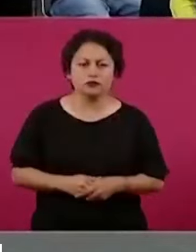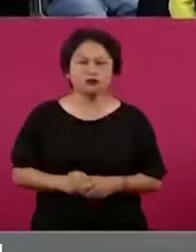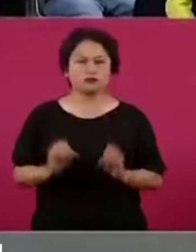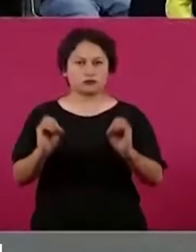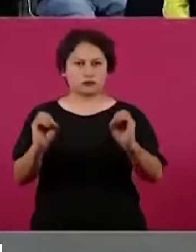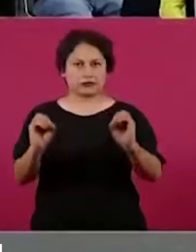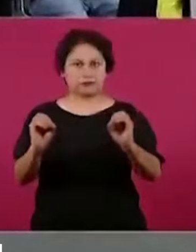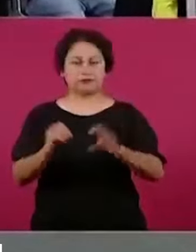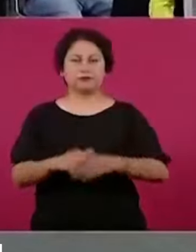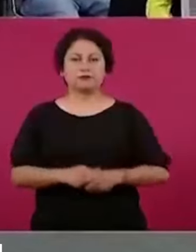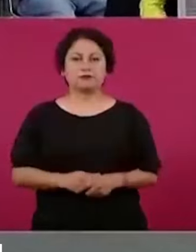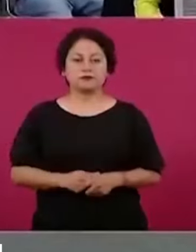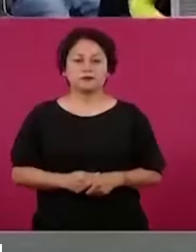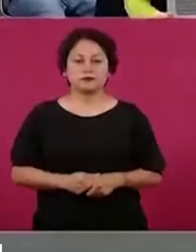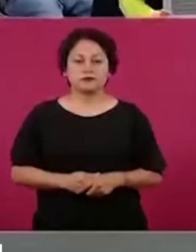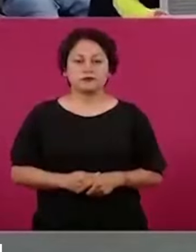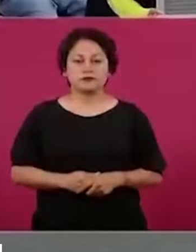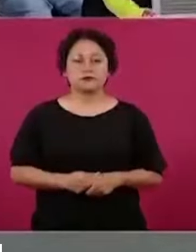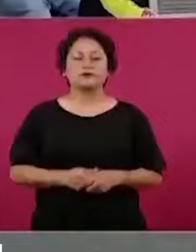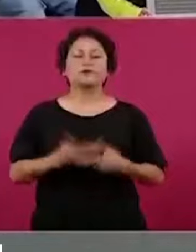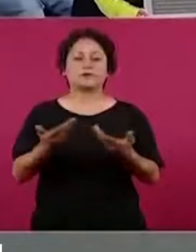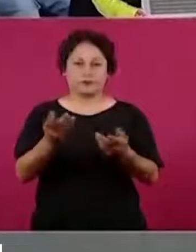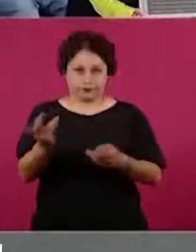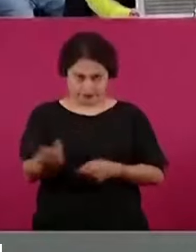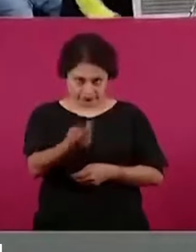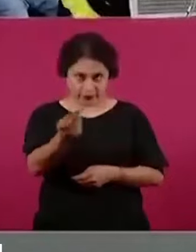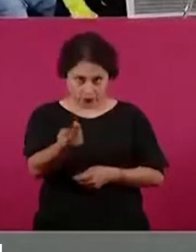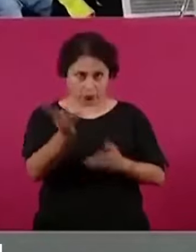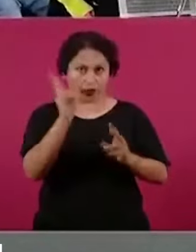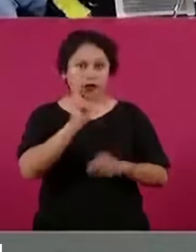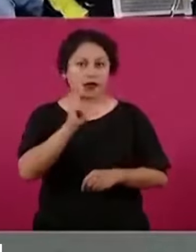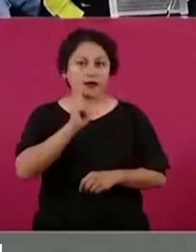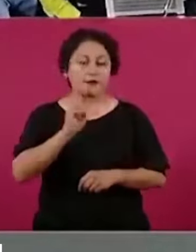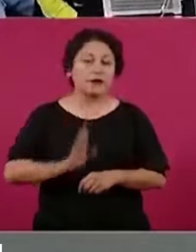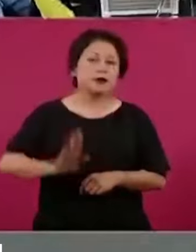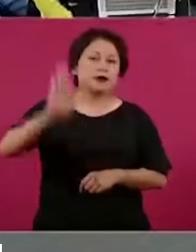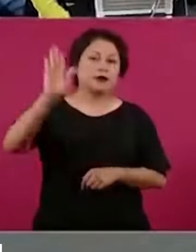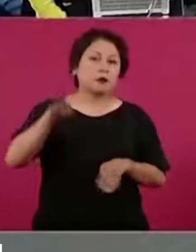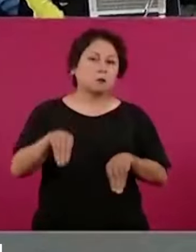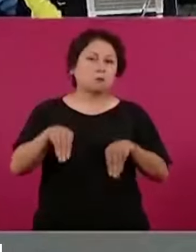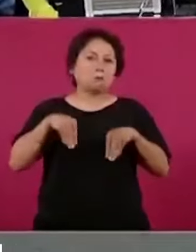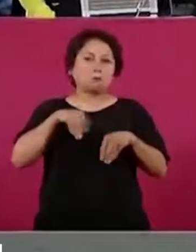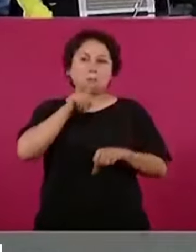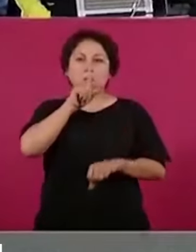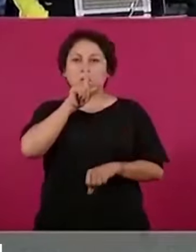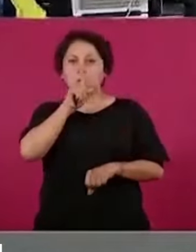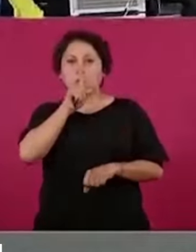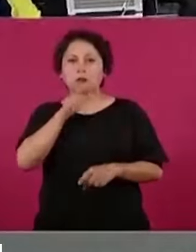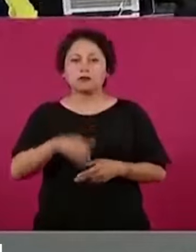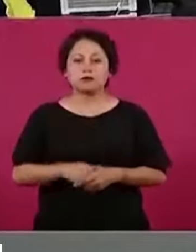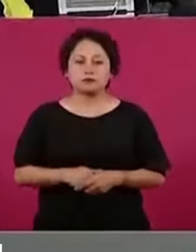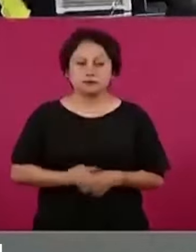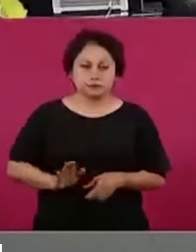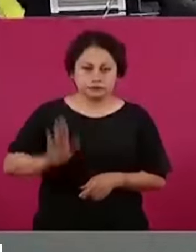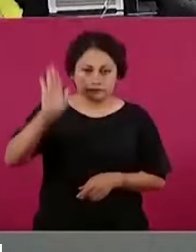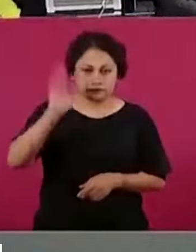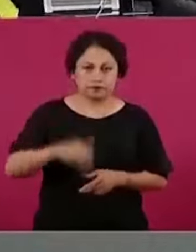cero a ver que levanten en la mano las abstenciones que se